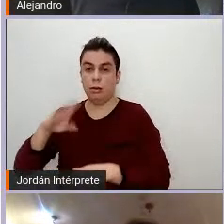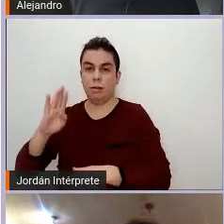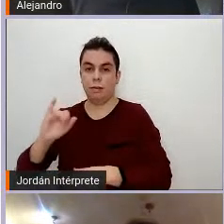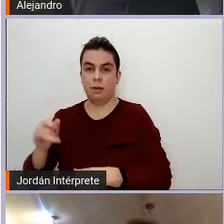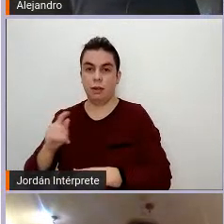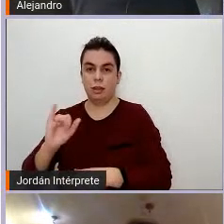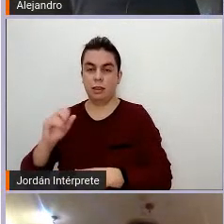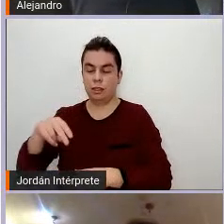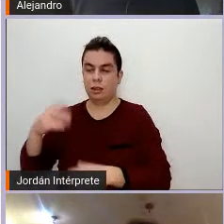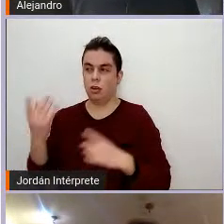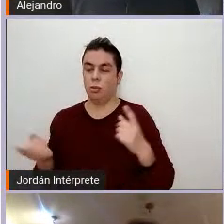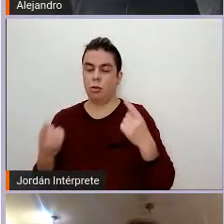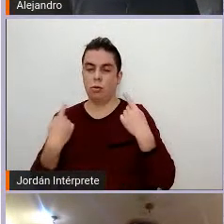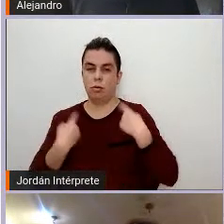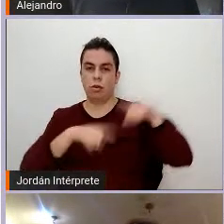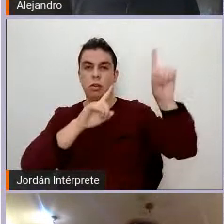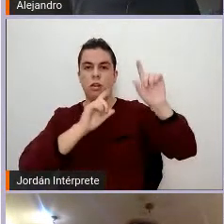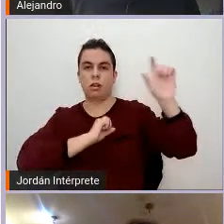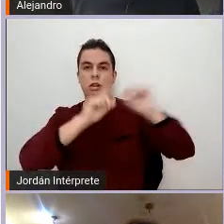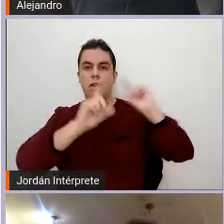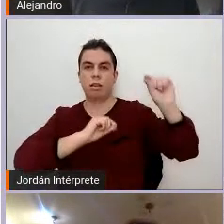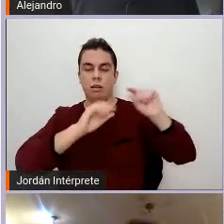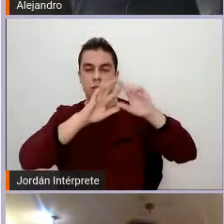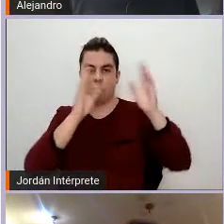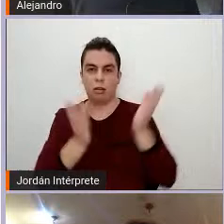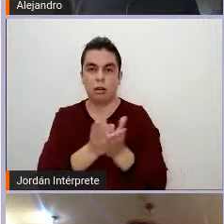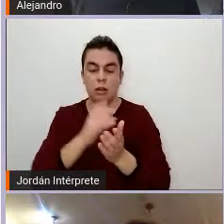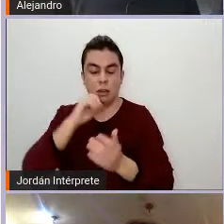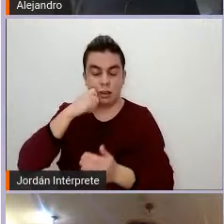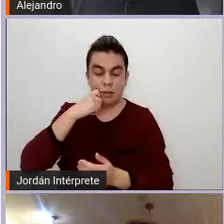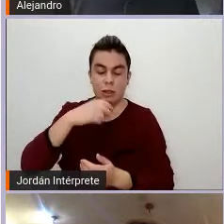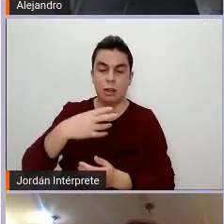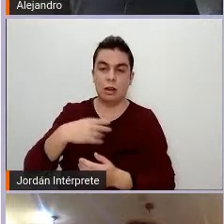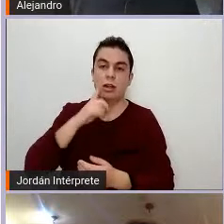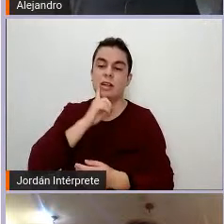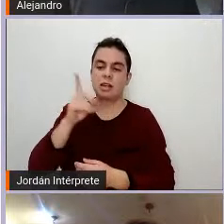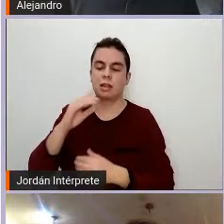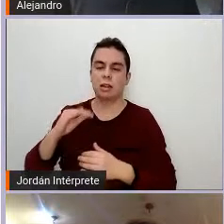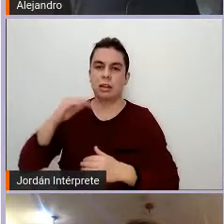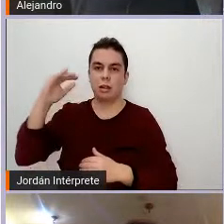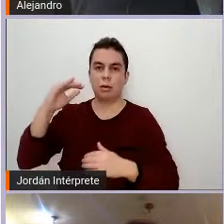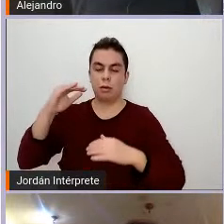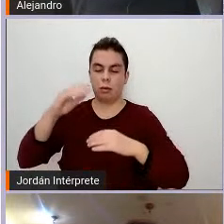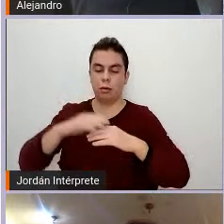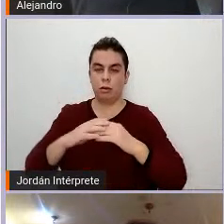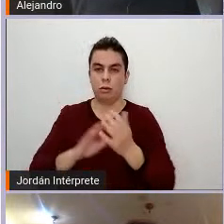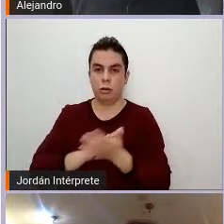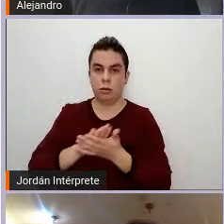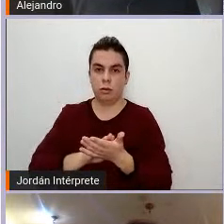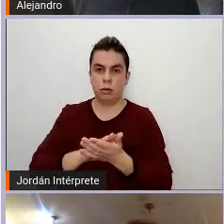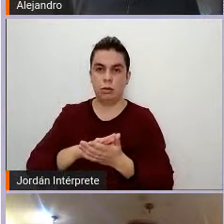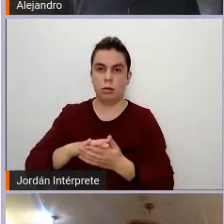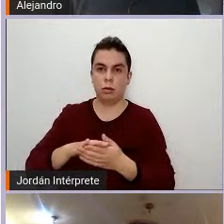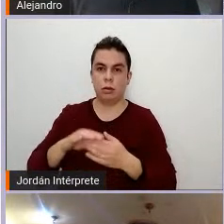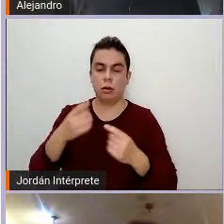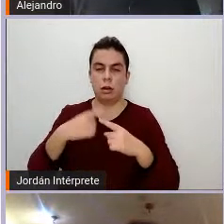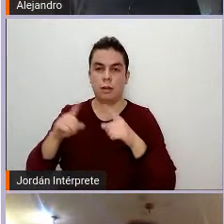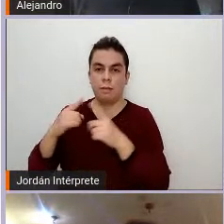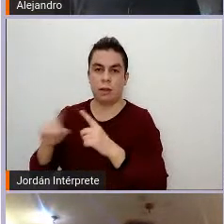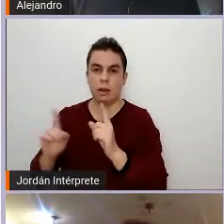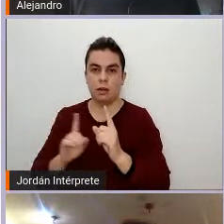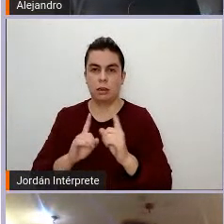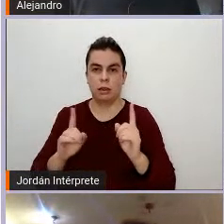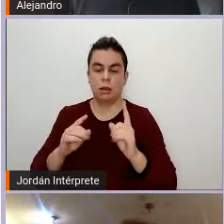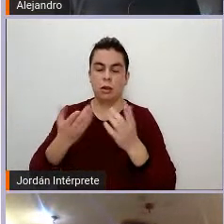podemos distinguir que la posición musical de la melodía que canta el texto del pueblo encarna y traduce las distinciones entre